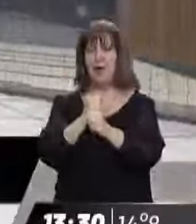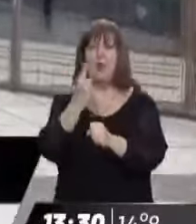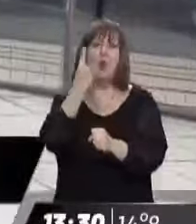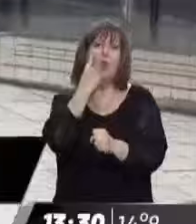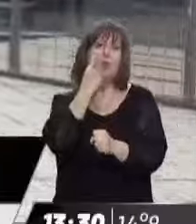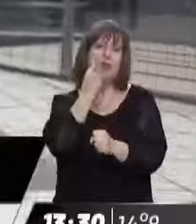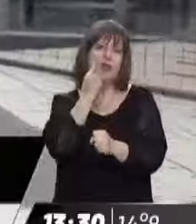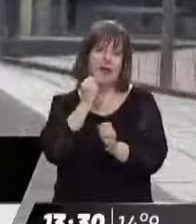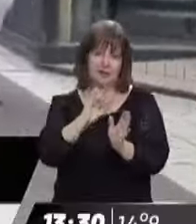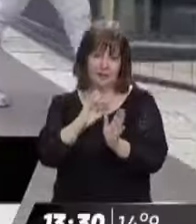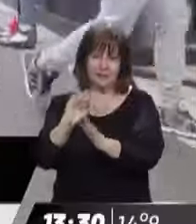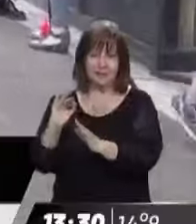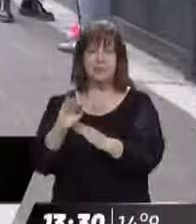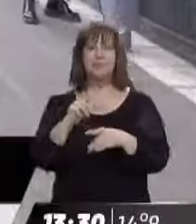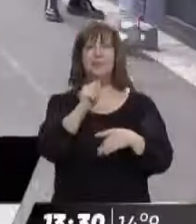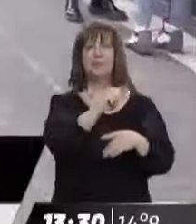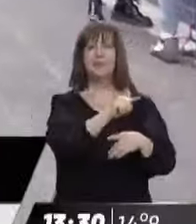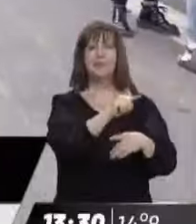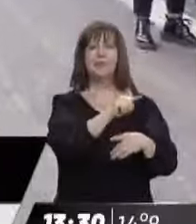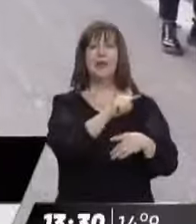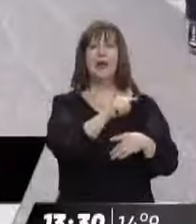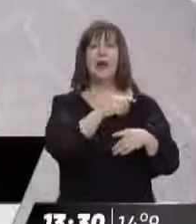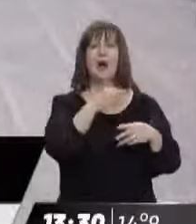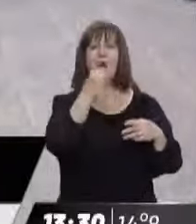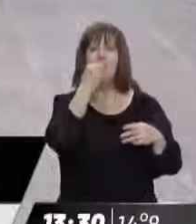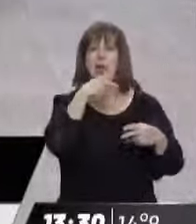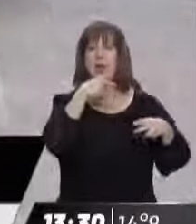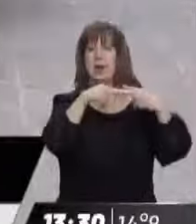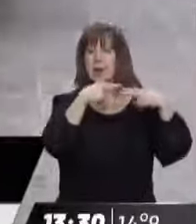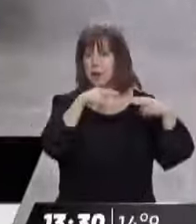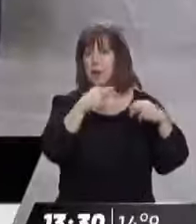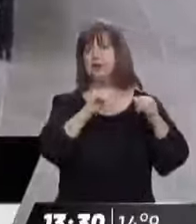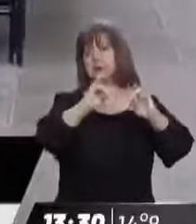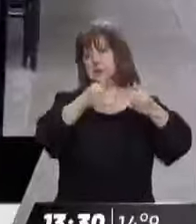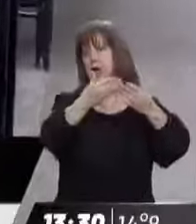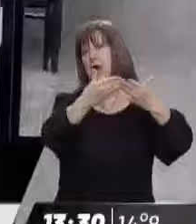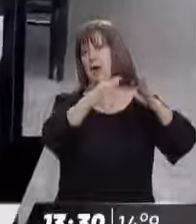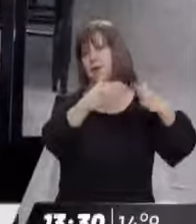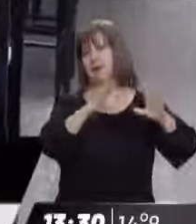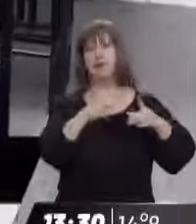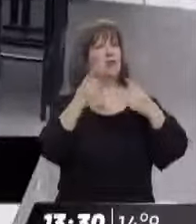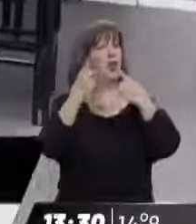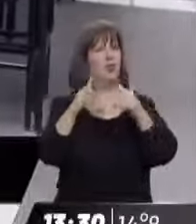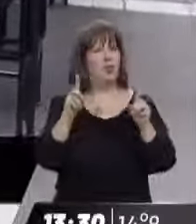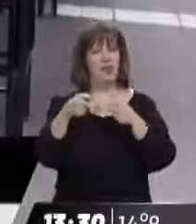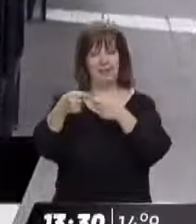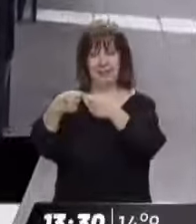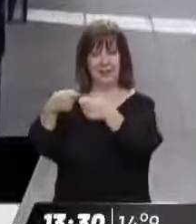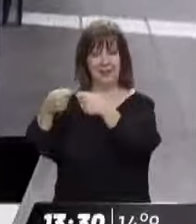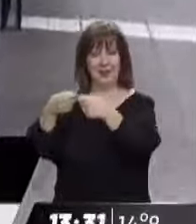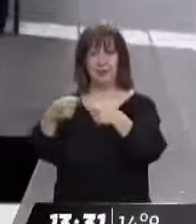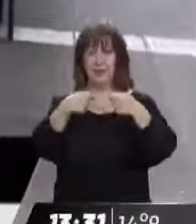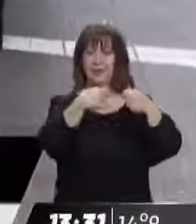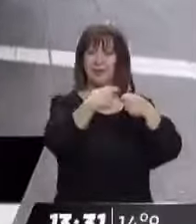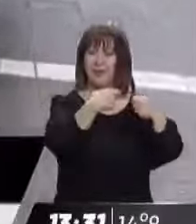Godoy Cruz, con lo que tiene que ver también con venta de ropa, pero nos decían desde la CCTIS que en realidad esos negocios abiertos tienen que